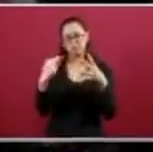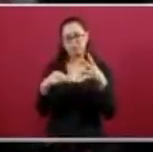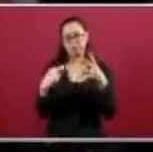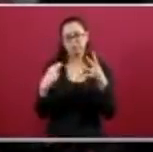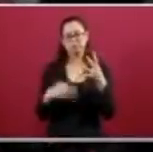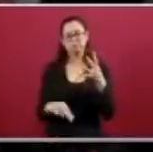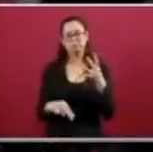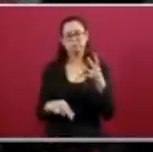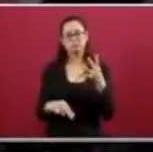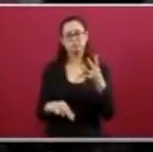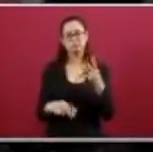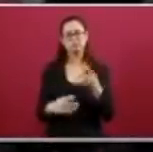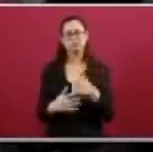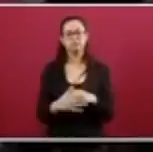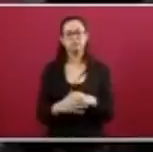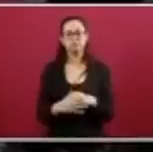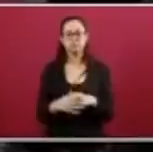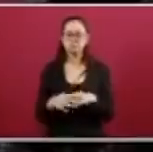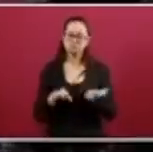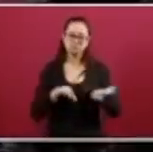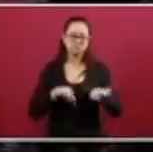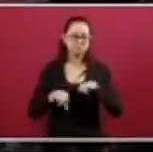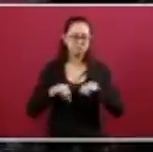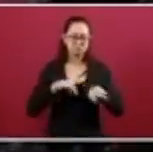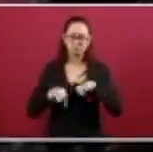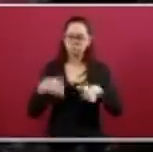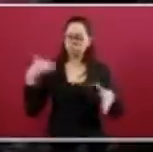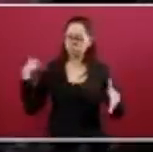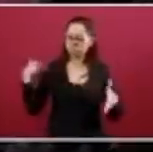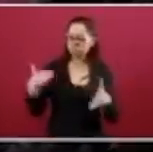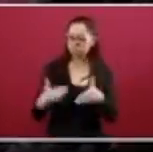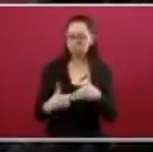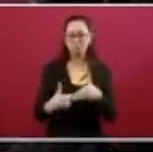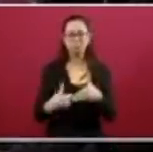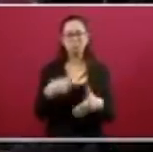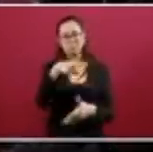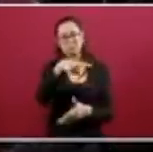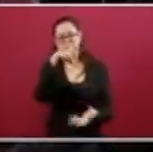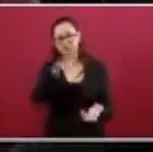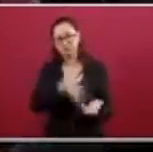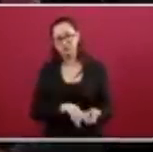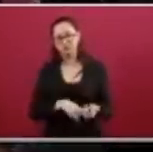han trabajado y trabajan para las empresas particulares.